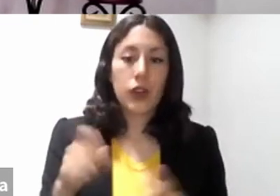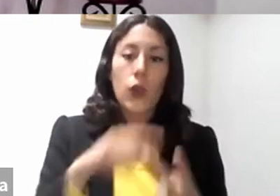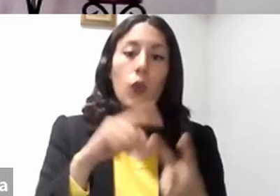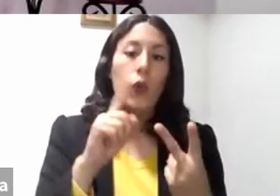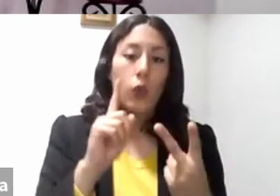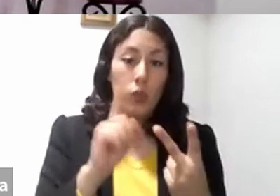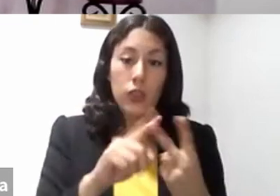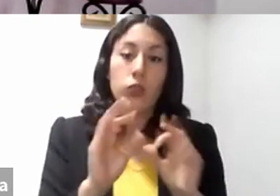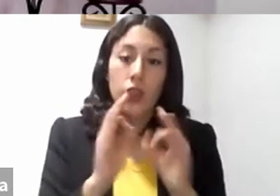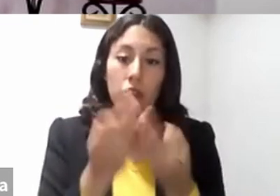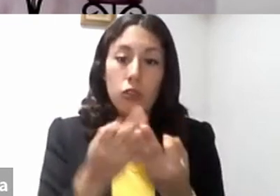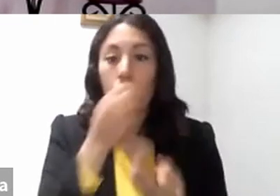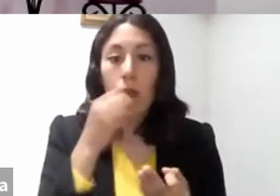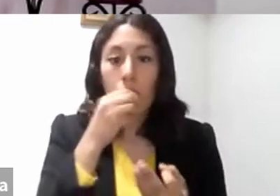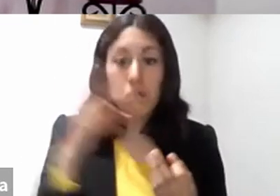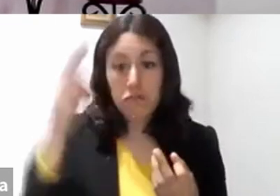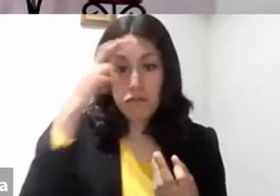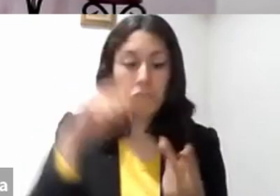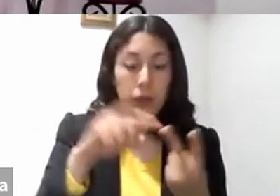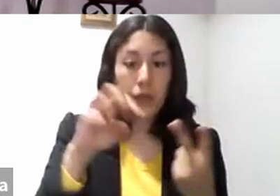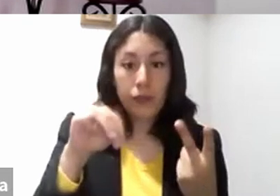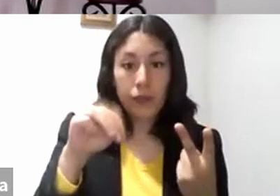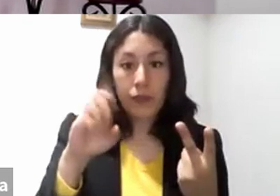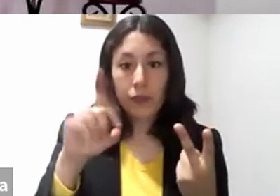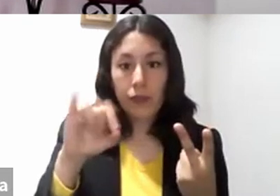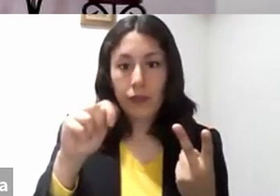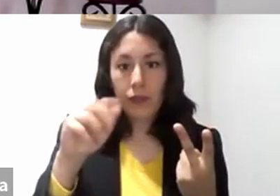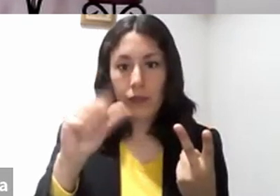y la tercera formadora es la contemplación